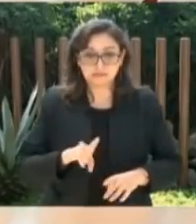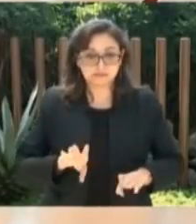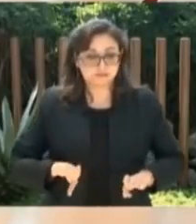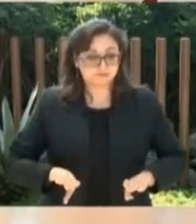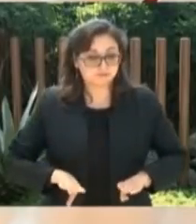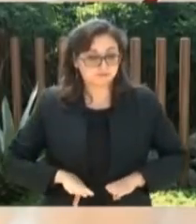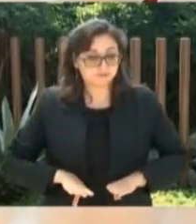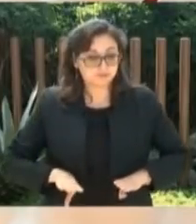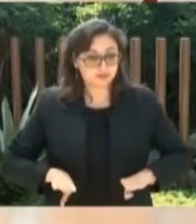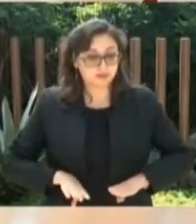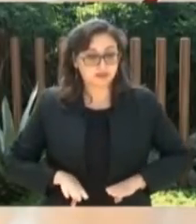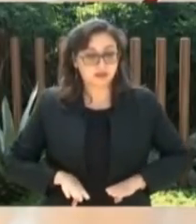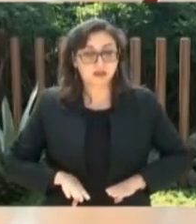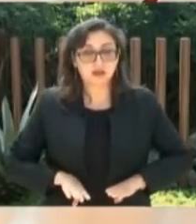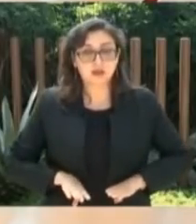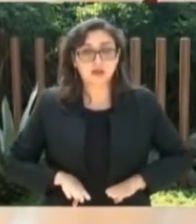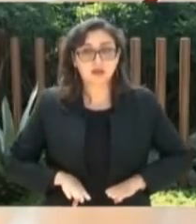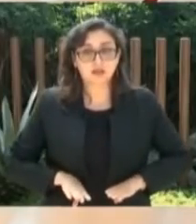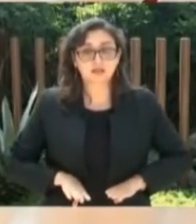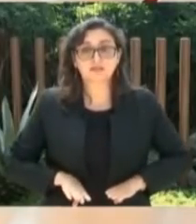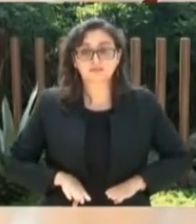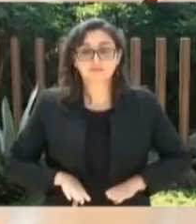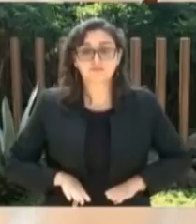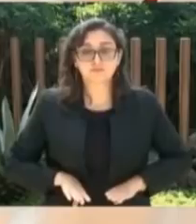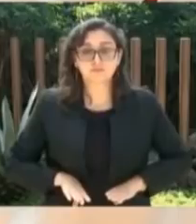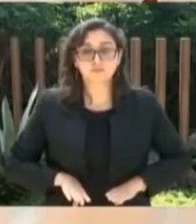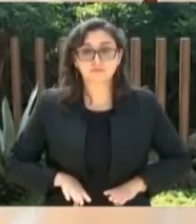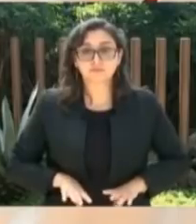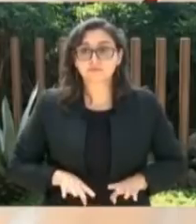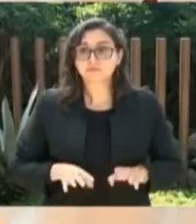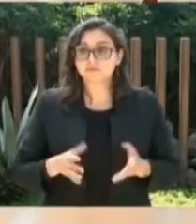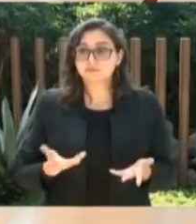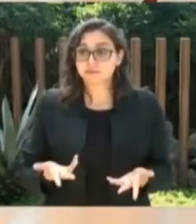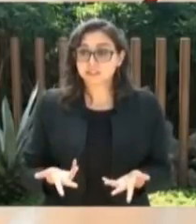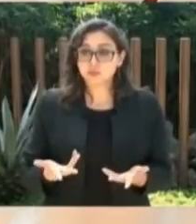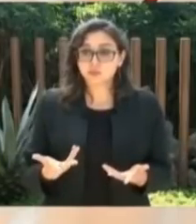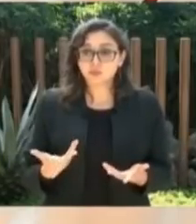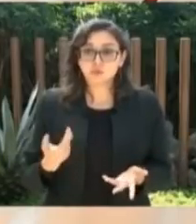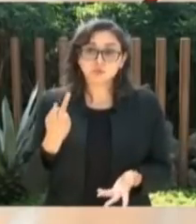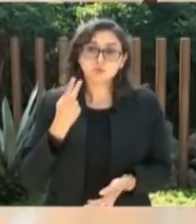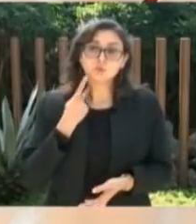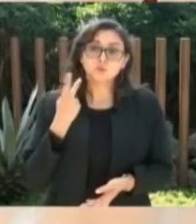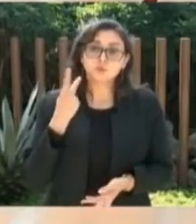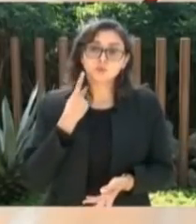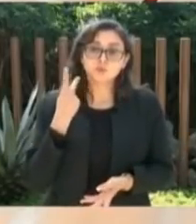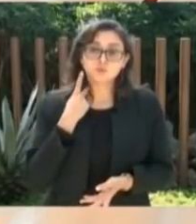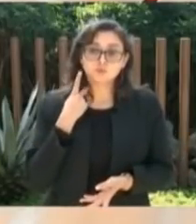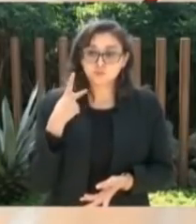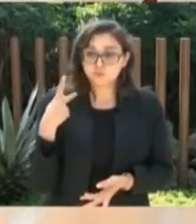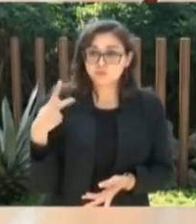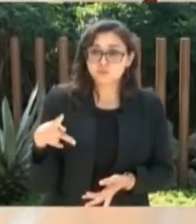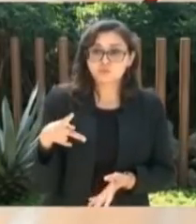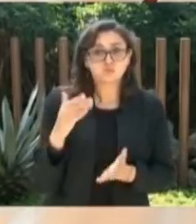caracterizó también por llevar a cabo una de las políticas